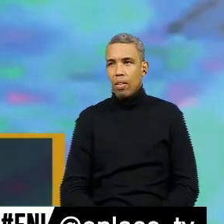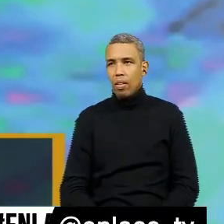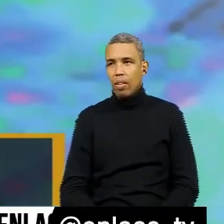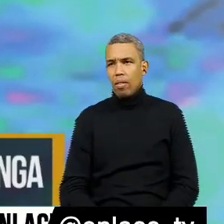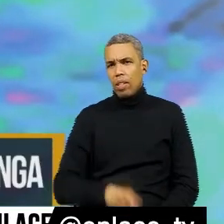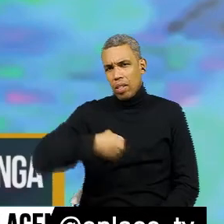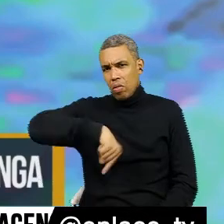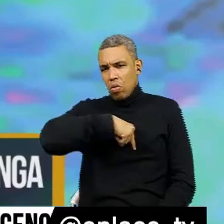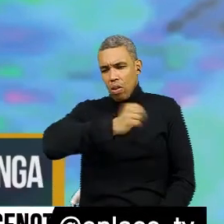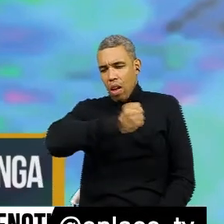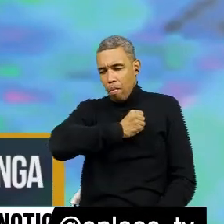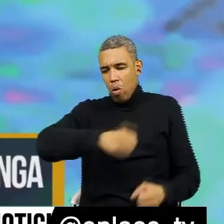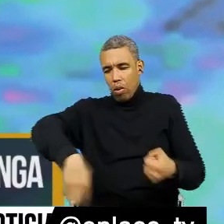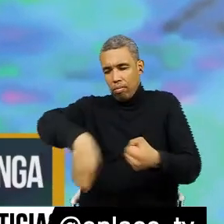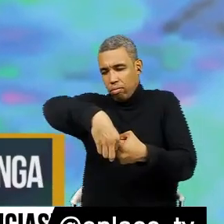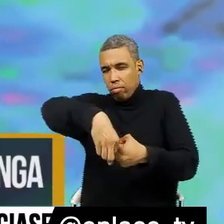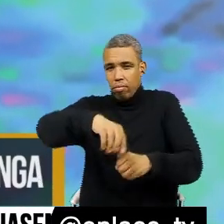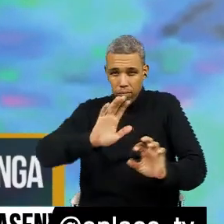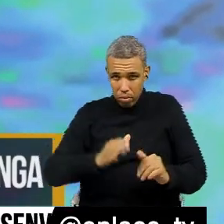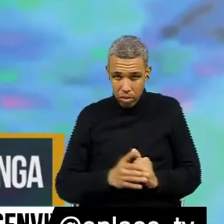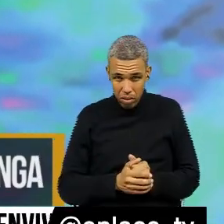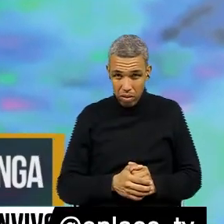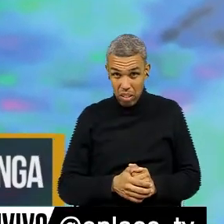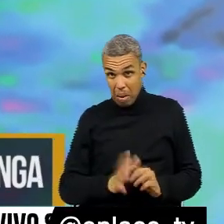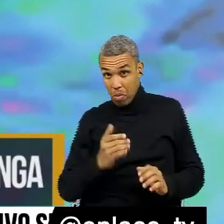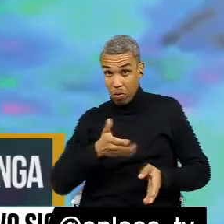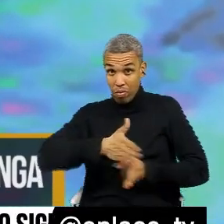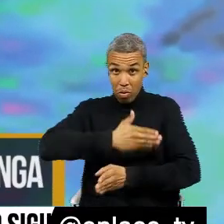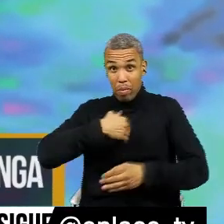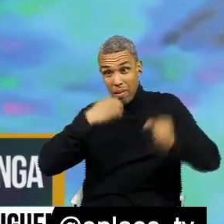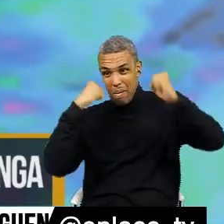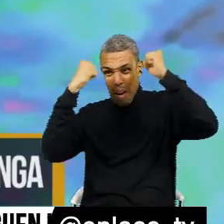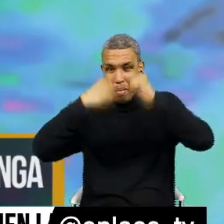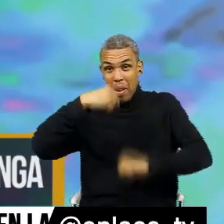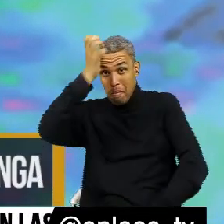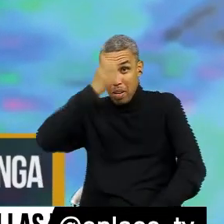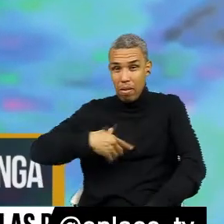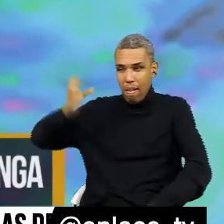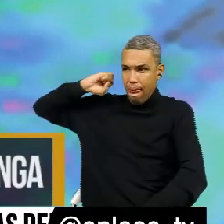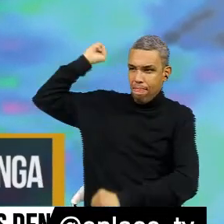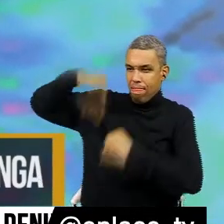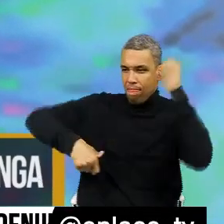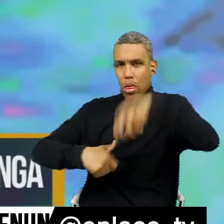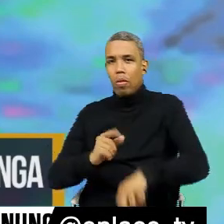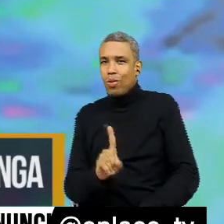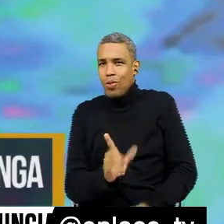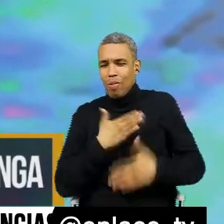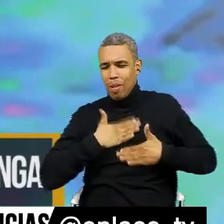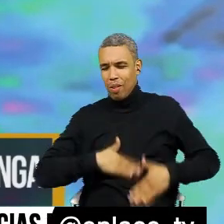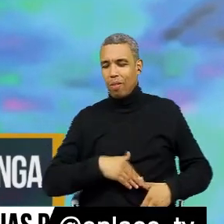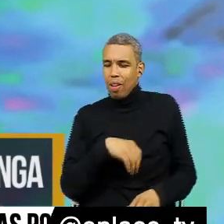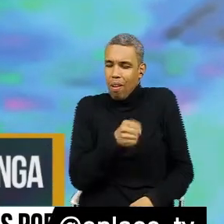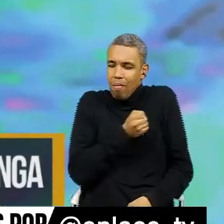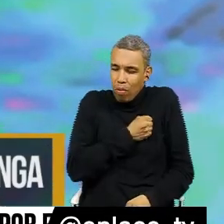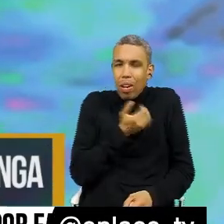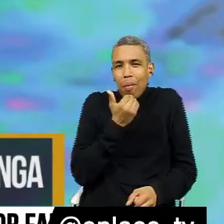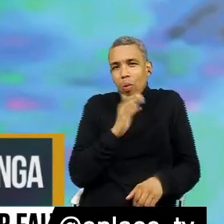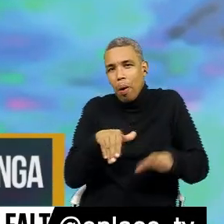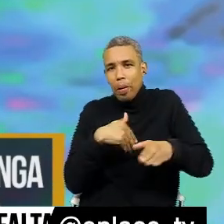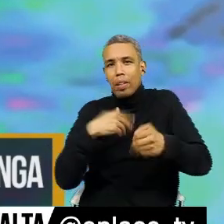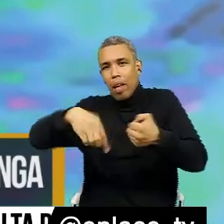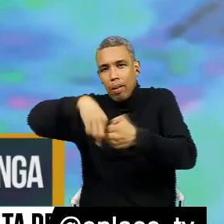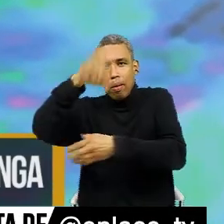social, no es una barra brava, mal llamada brava. Sencillamente somos gente que nos amamos el equipo, somos verdaderos hinchas, lo amamos en las buenas y en las malas y venimos